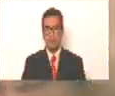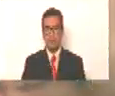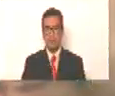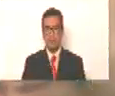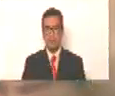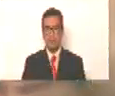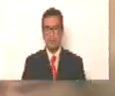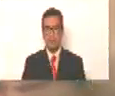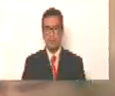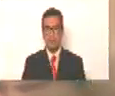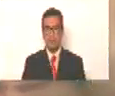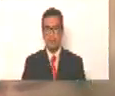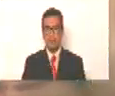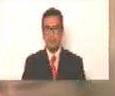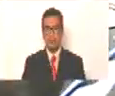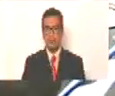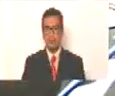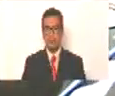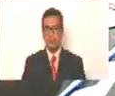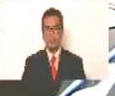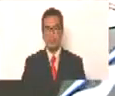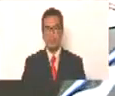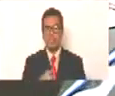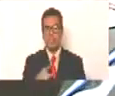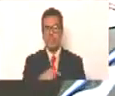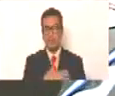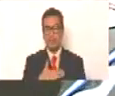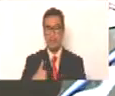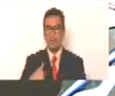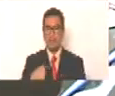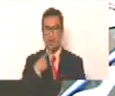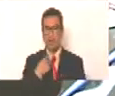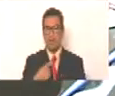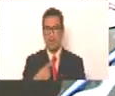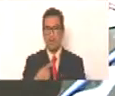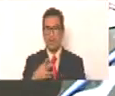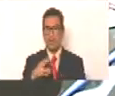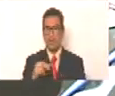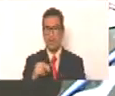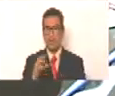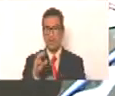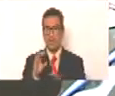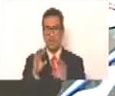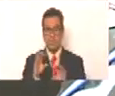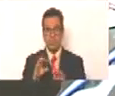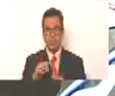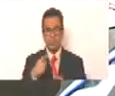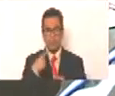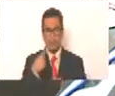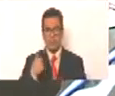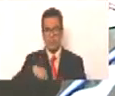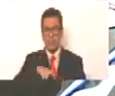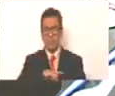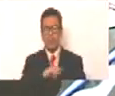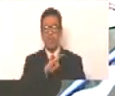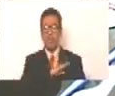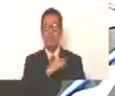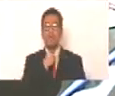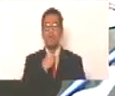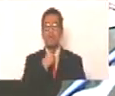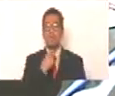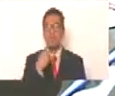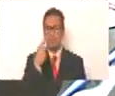Miren, de eso lo quiero que me. Y no lo hago en tono burlesco, muy por el contrario, no solo porque me gusta el color, sino porque